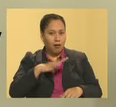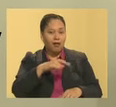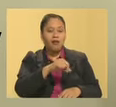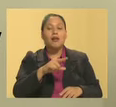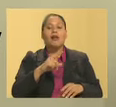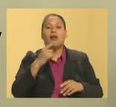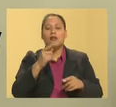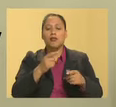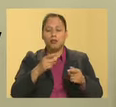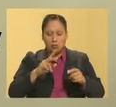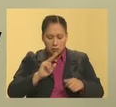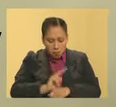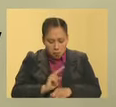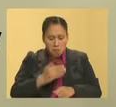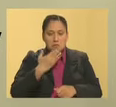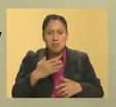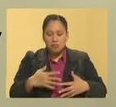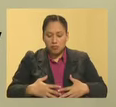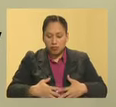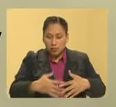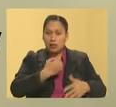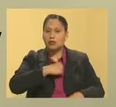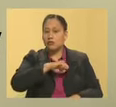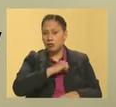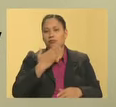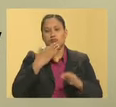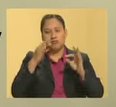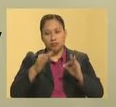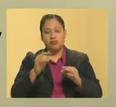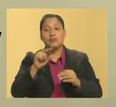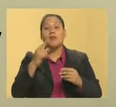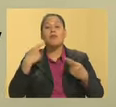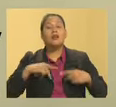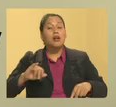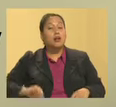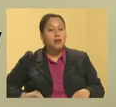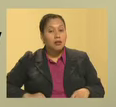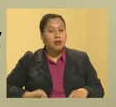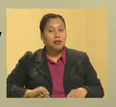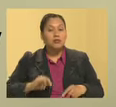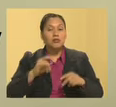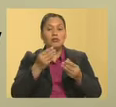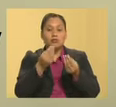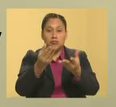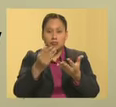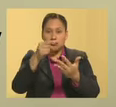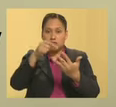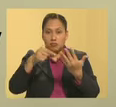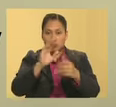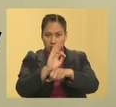un control efectivo de su salud. Así que a las personas interesadas en recibir estos beneficios, bueno,